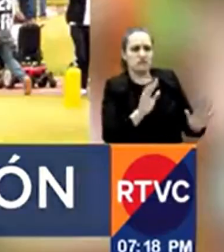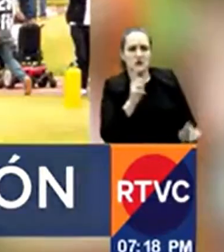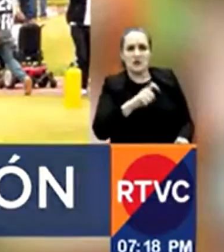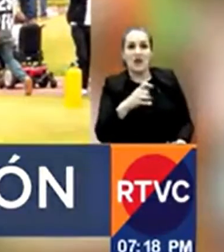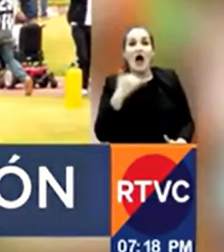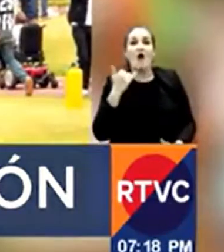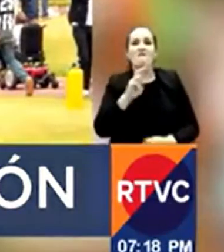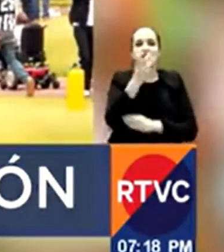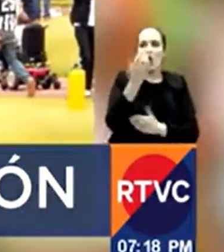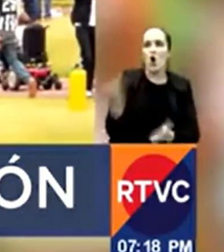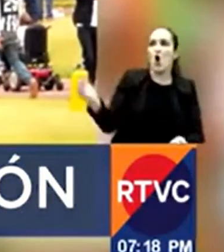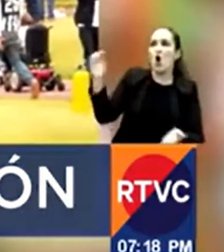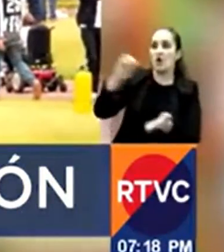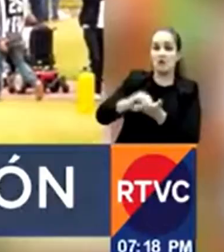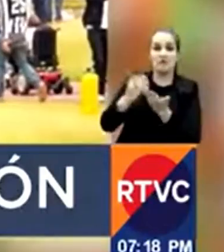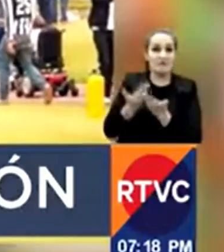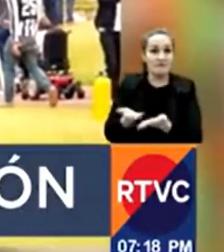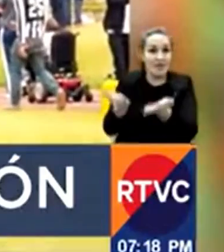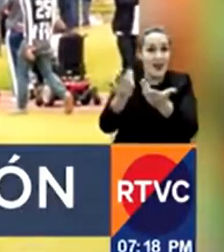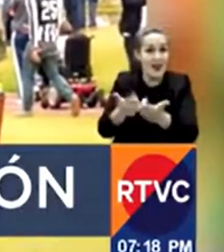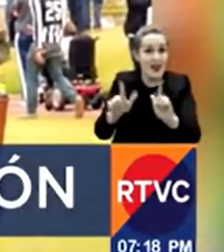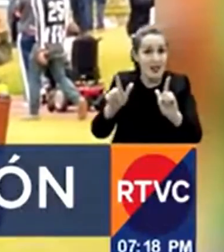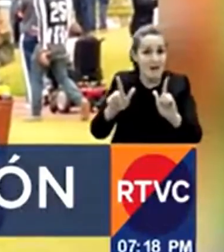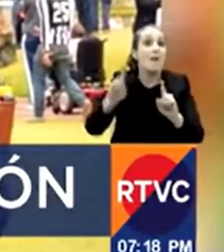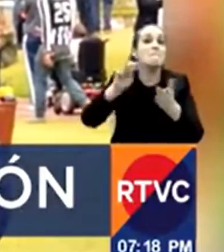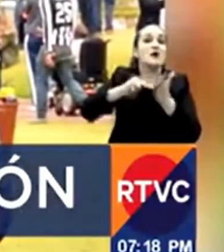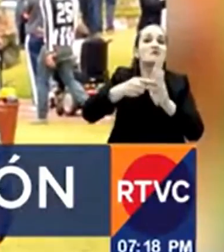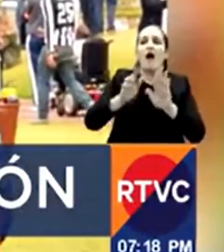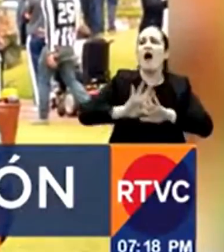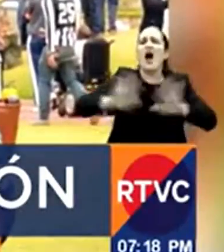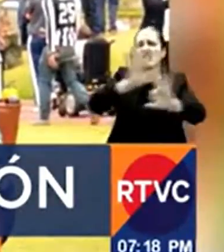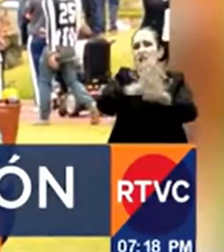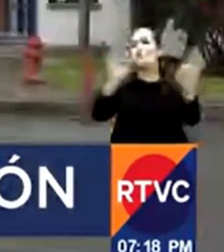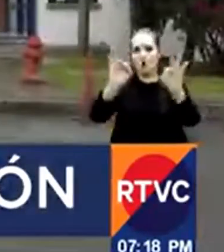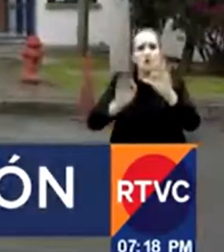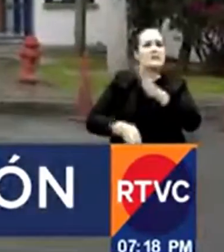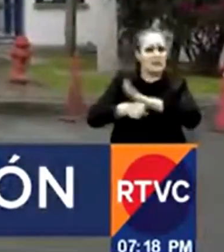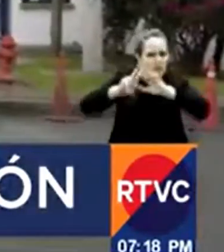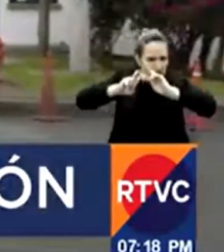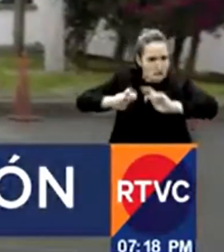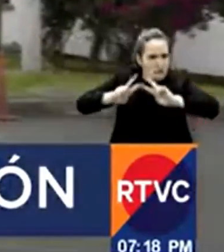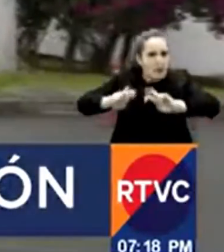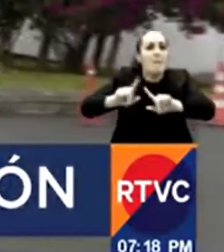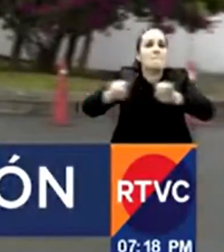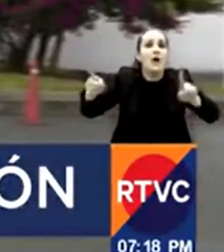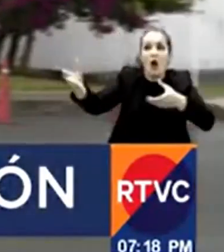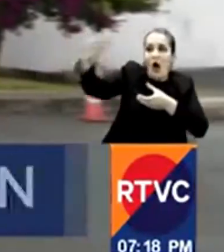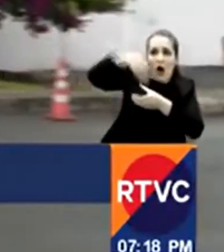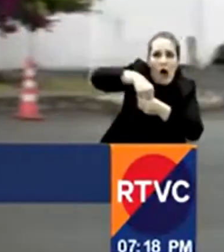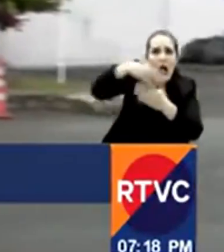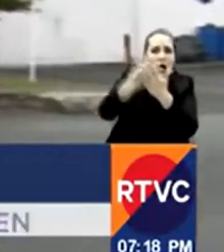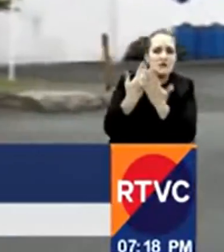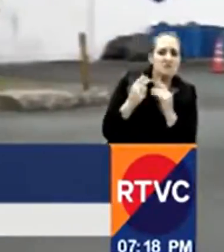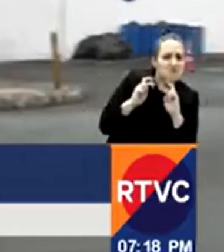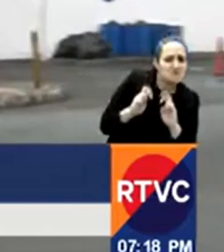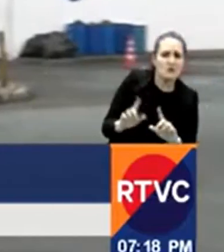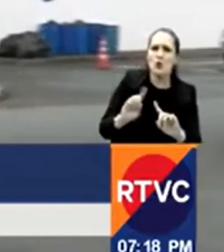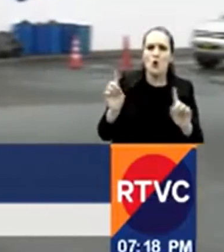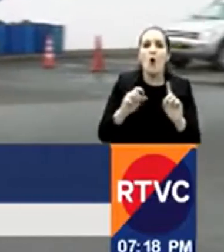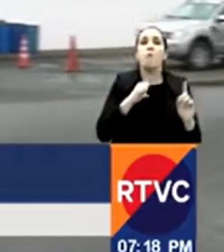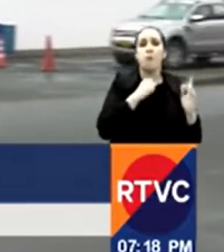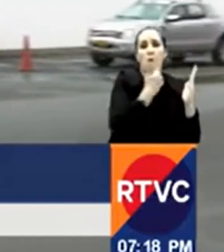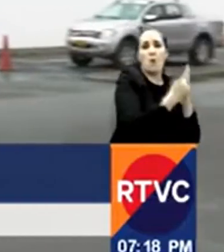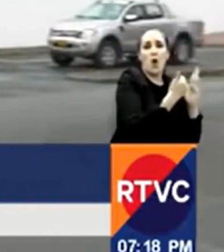apelación. Zambrano queda libre, pero vinculado a la investigación en la que la Fiscalía asegura tener más de 30 pruebas de una acción